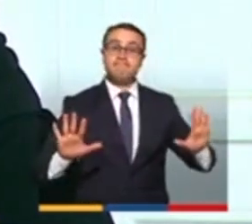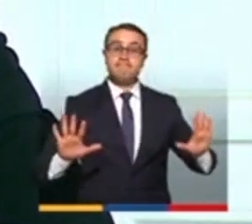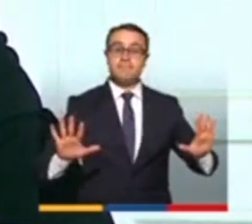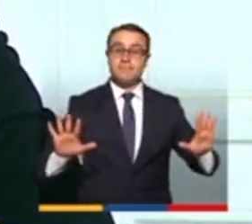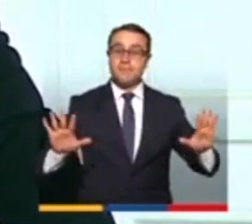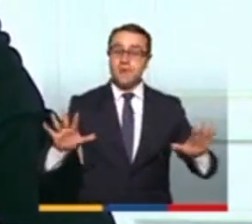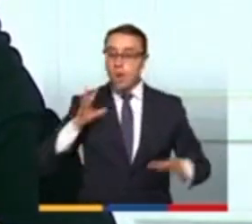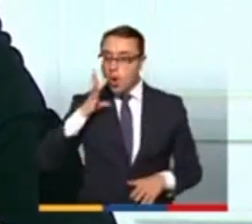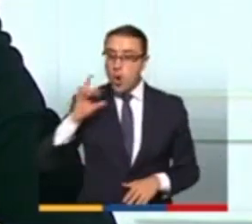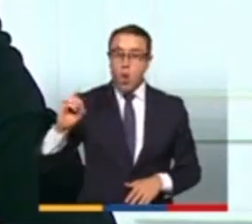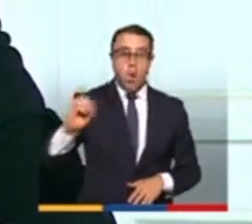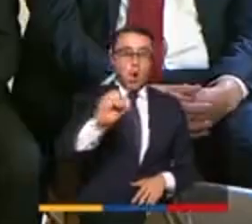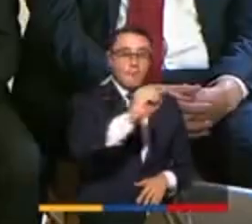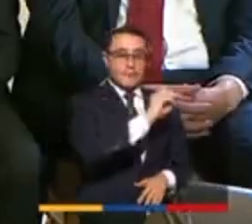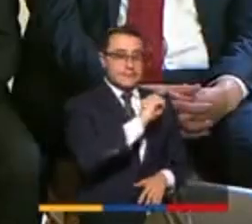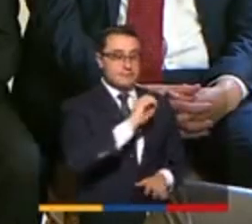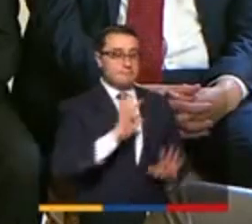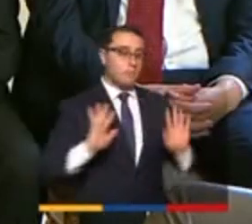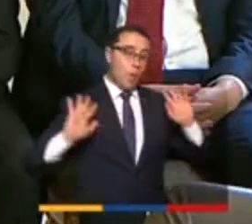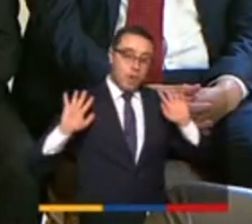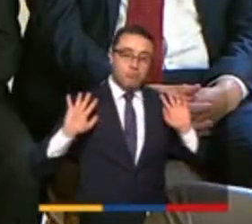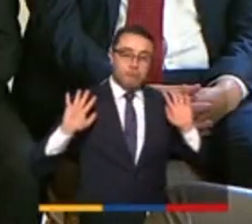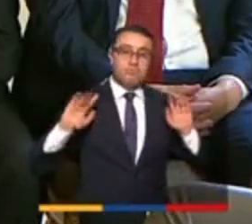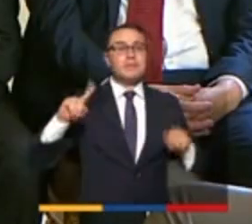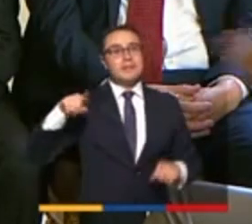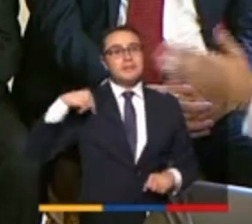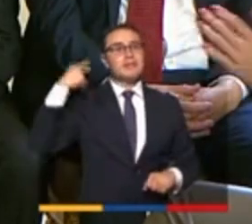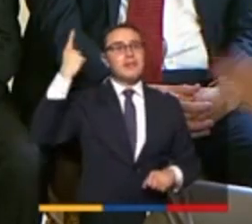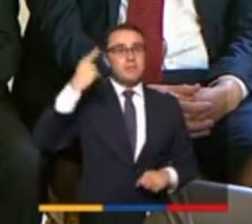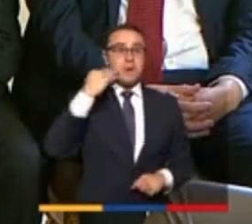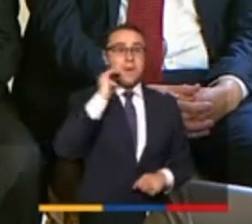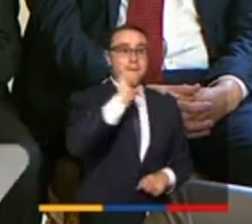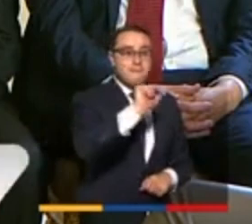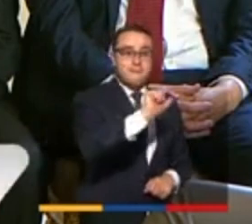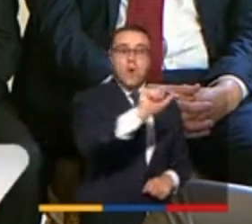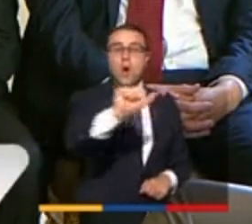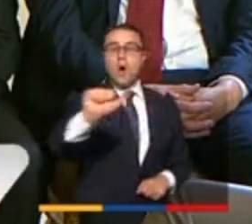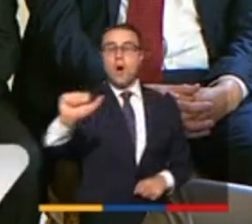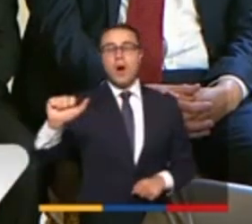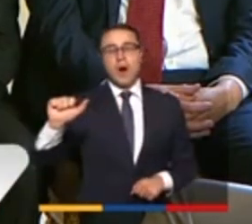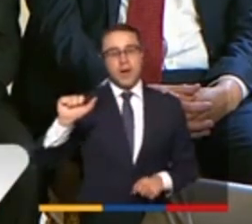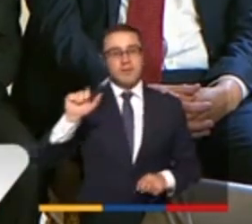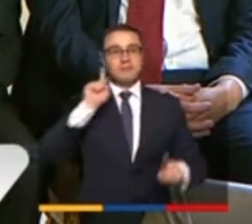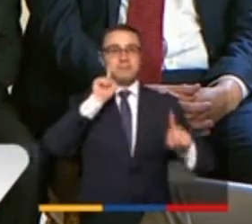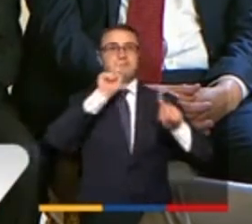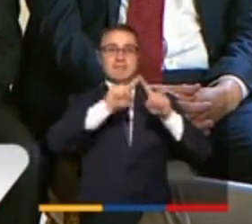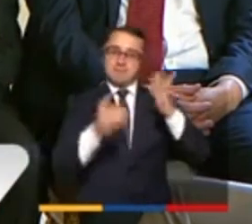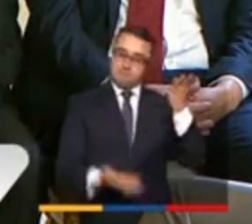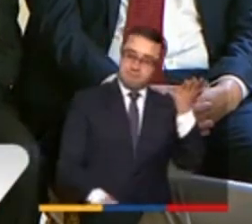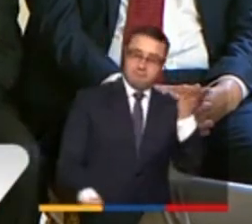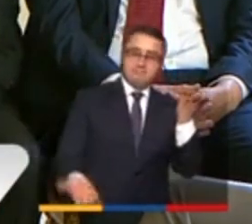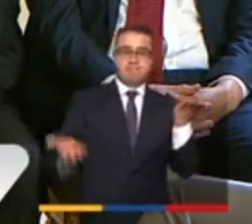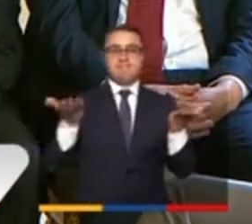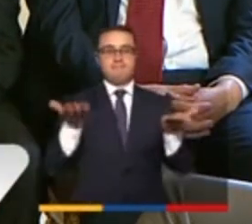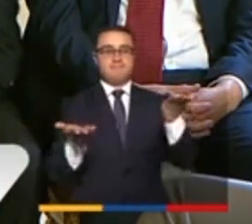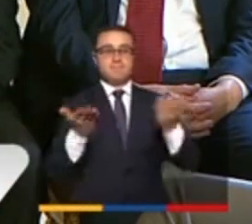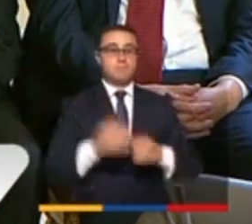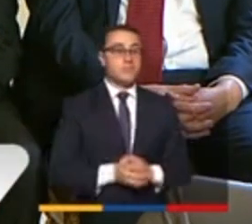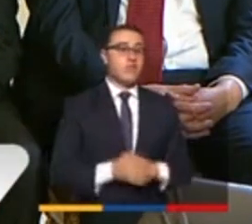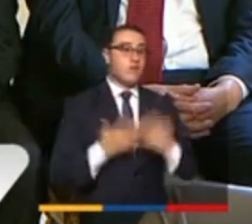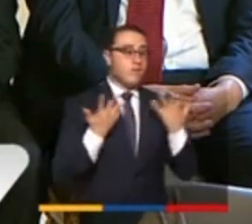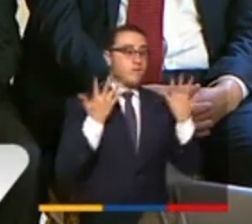solo hombres, espero que el próximo sea de solo mujeres, para equilibrar. Los felicito